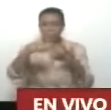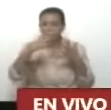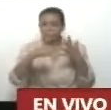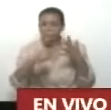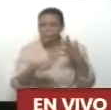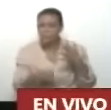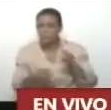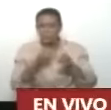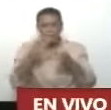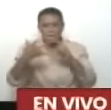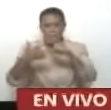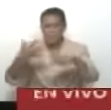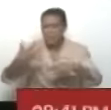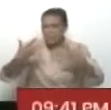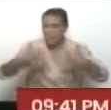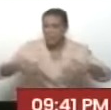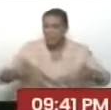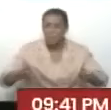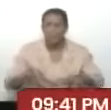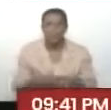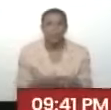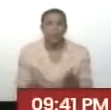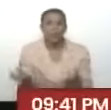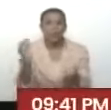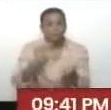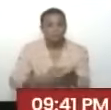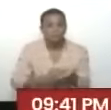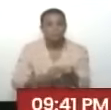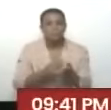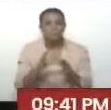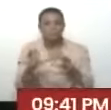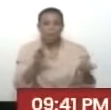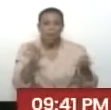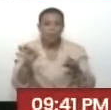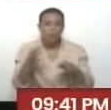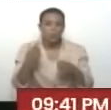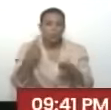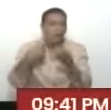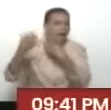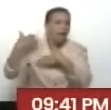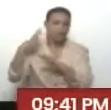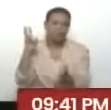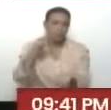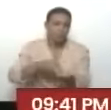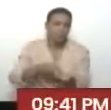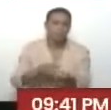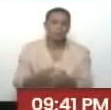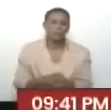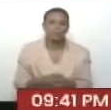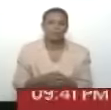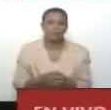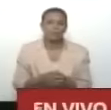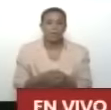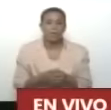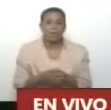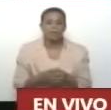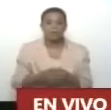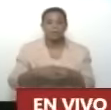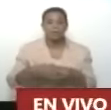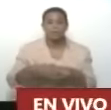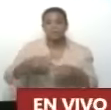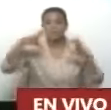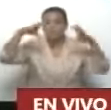Bueno, Calle Ciega Reencuentro se llaman. Está la gente de Yosvinando